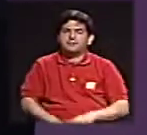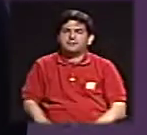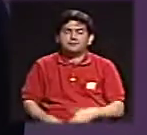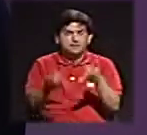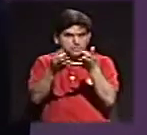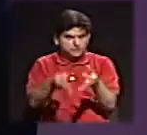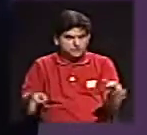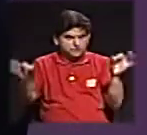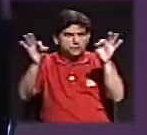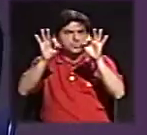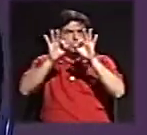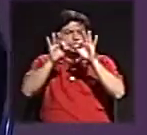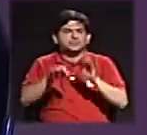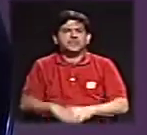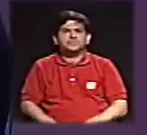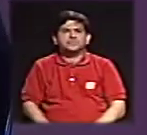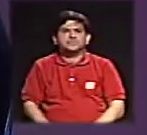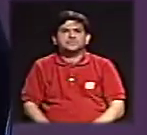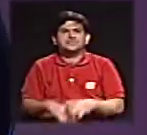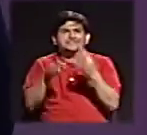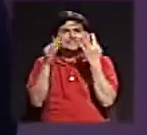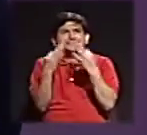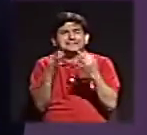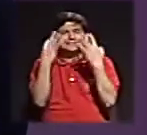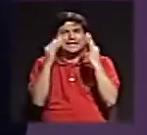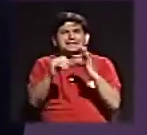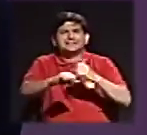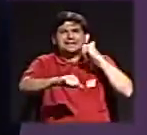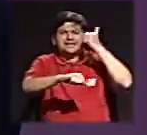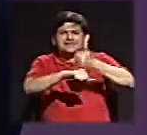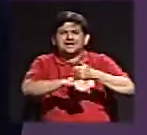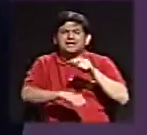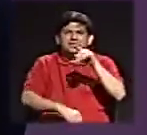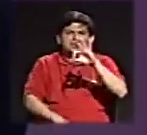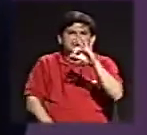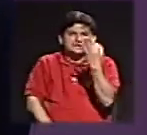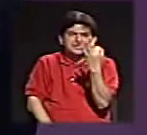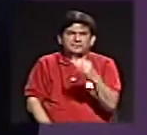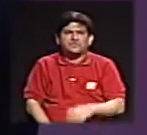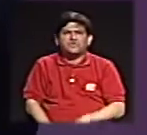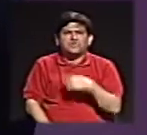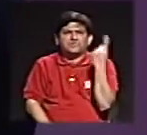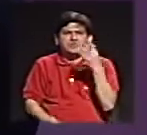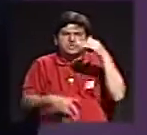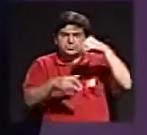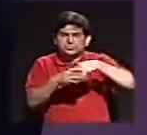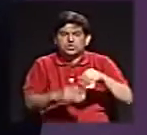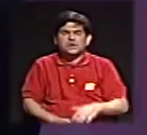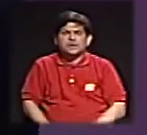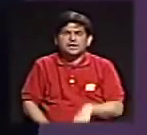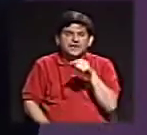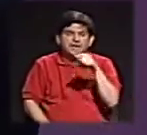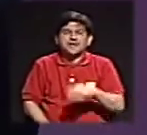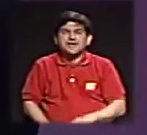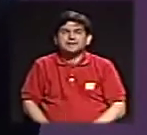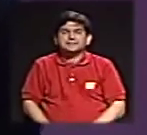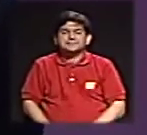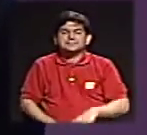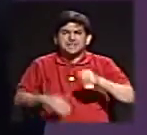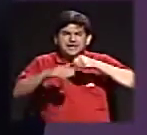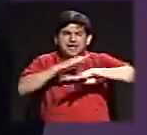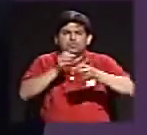esto es importante, digamos, que se ha tratado de plantear que esta figura únicamente contempla, que el aborto impune únicamente